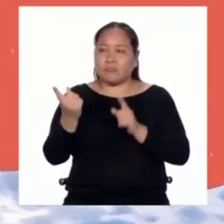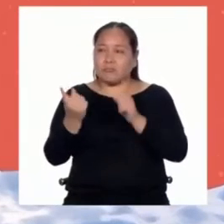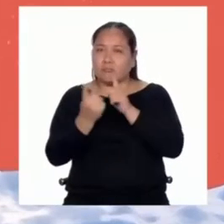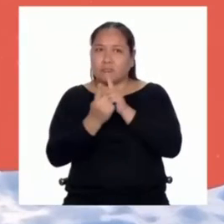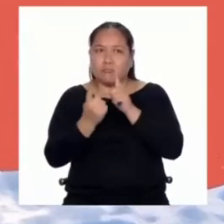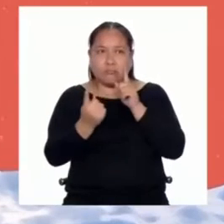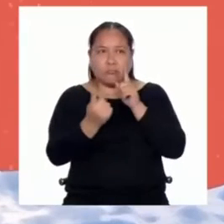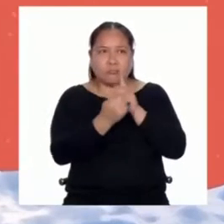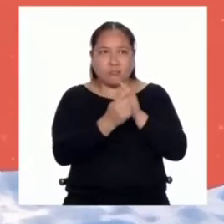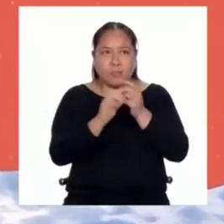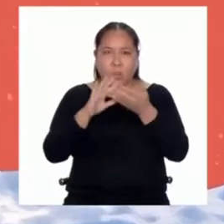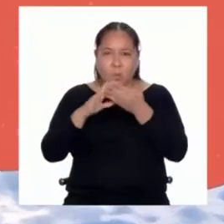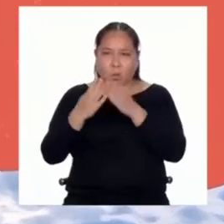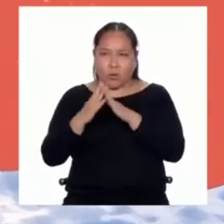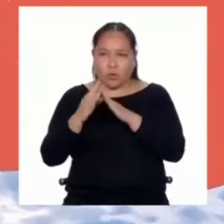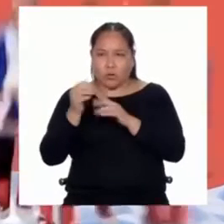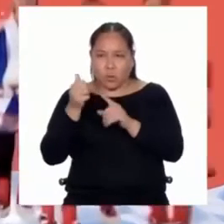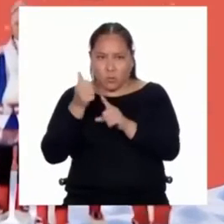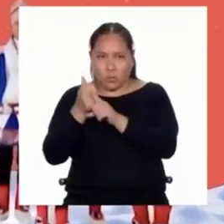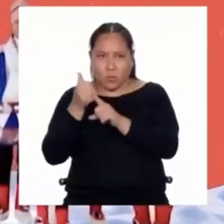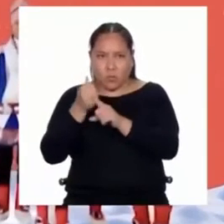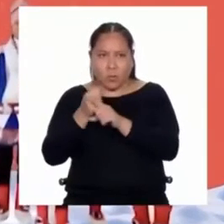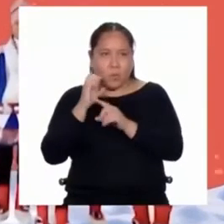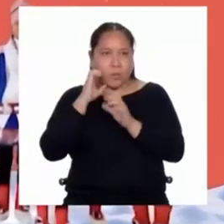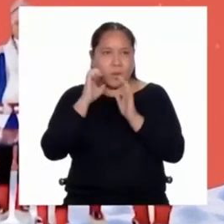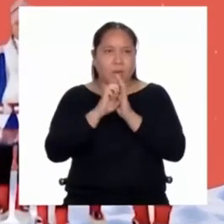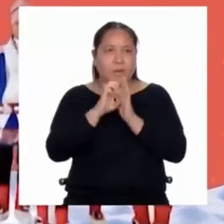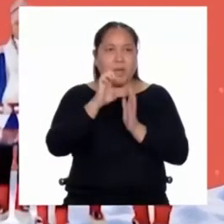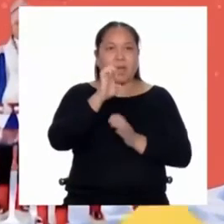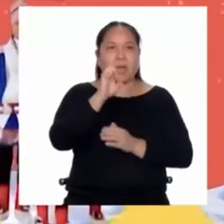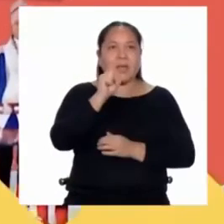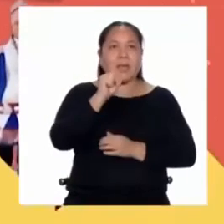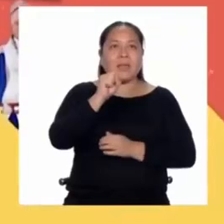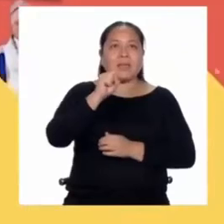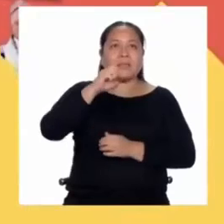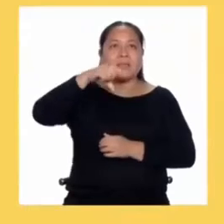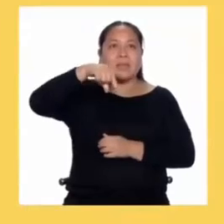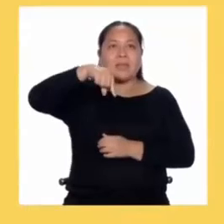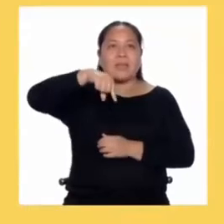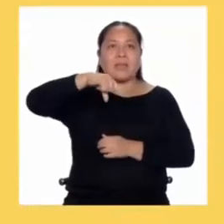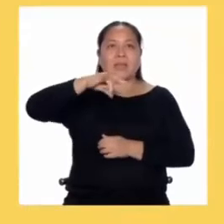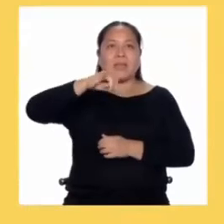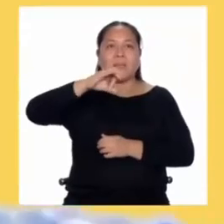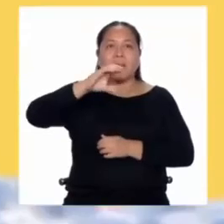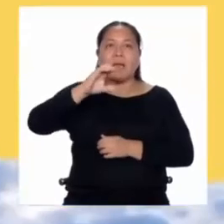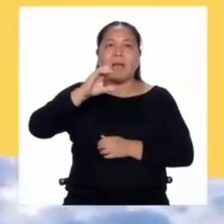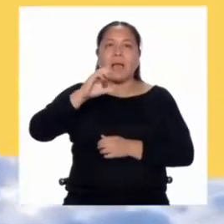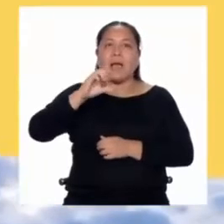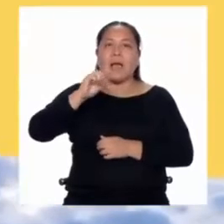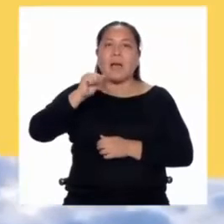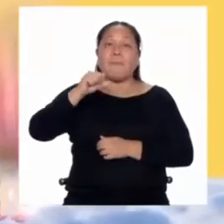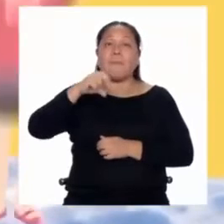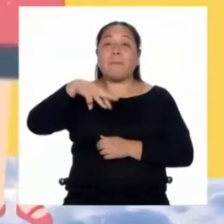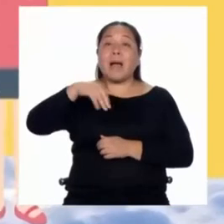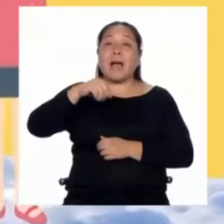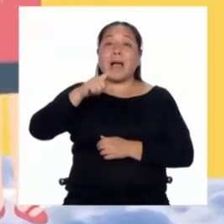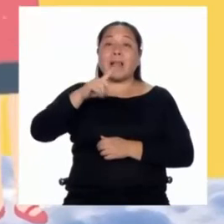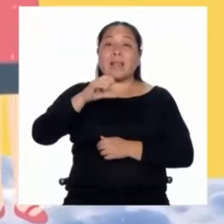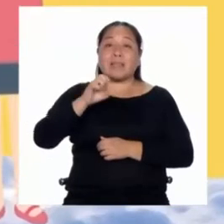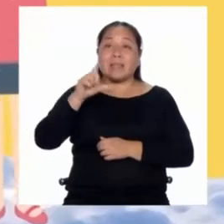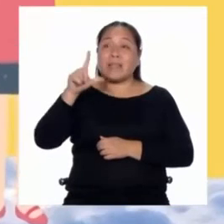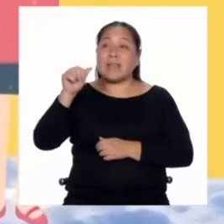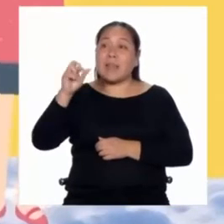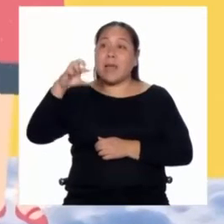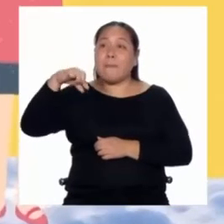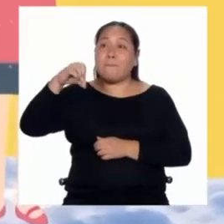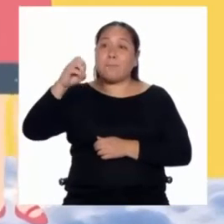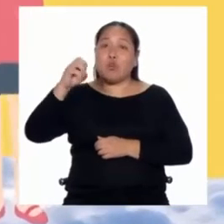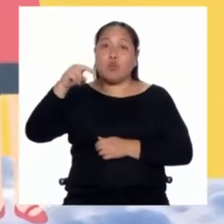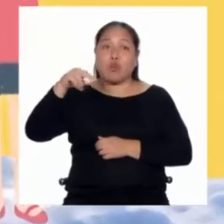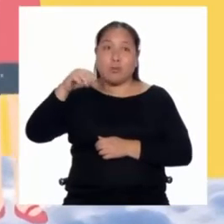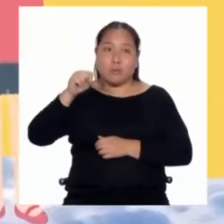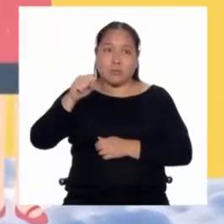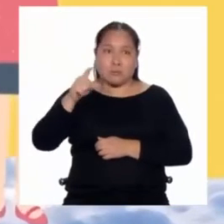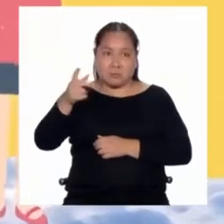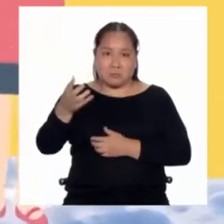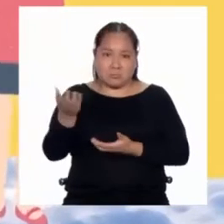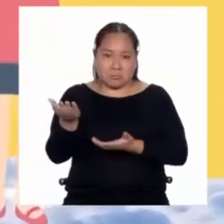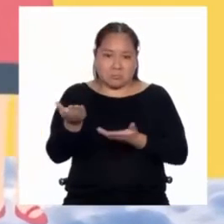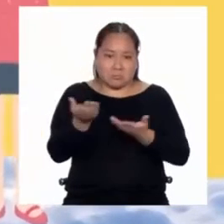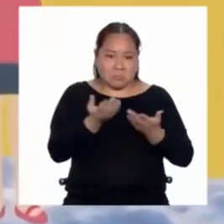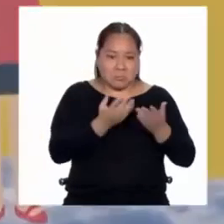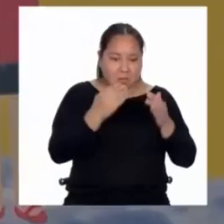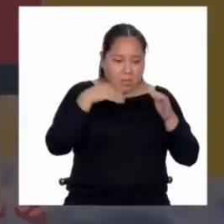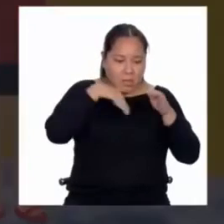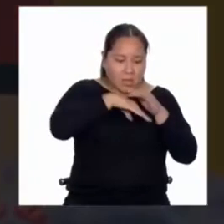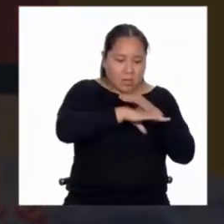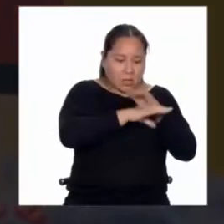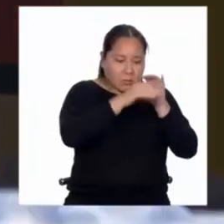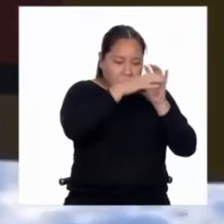indígenas, como por ejemplo, los esquimales y los lapones. Ah, y si tienes suerte y les caes chévere, te invitarán a comer un helado en sus